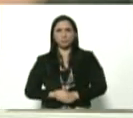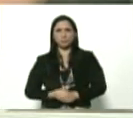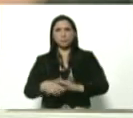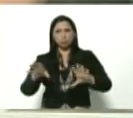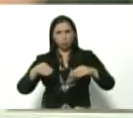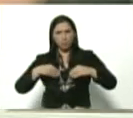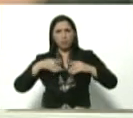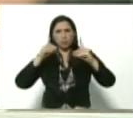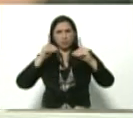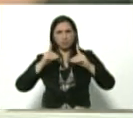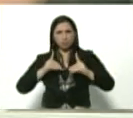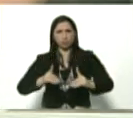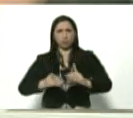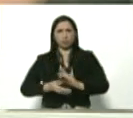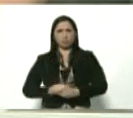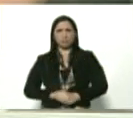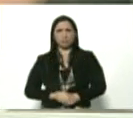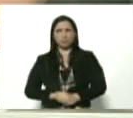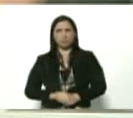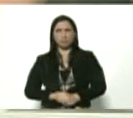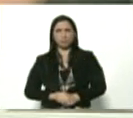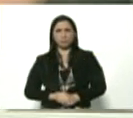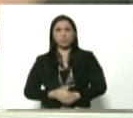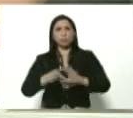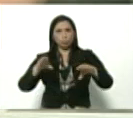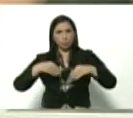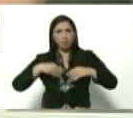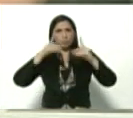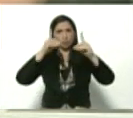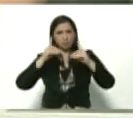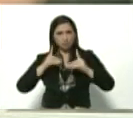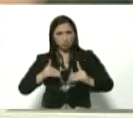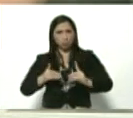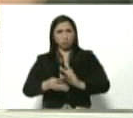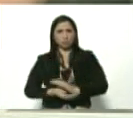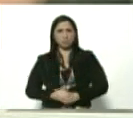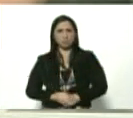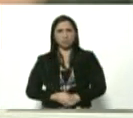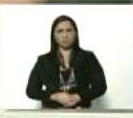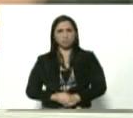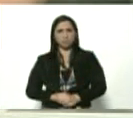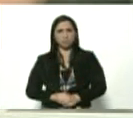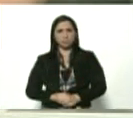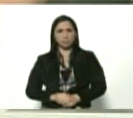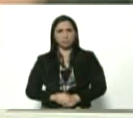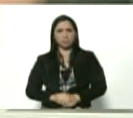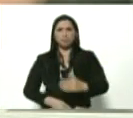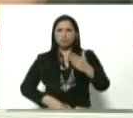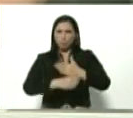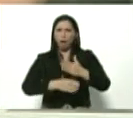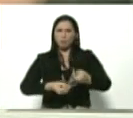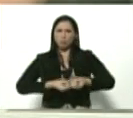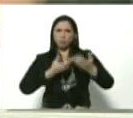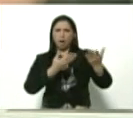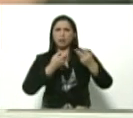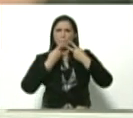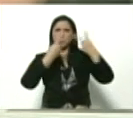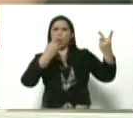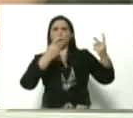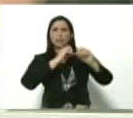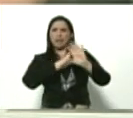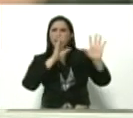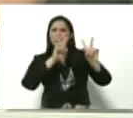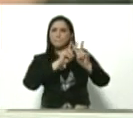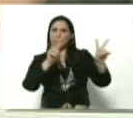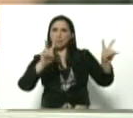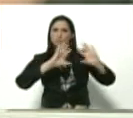Tomemos decisiones. Tomemos decisiones. Y vamos a darle un mensaje claro de